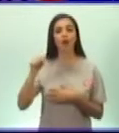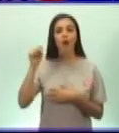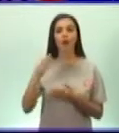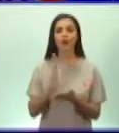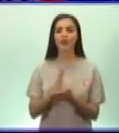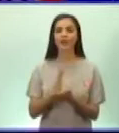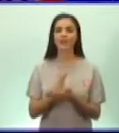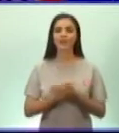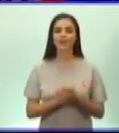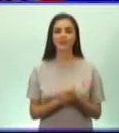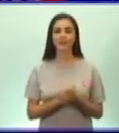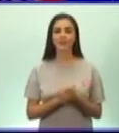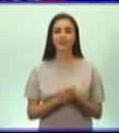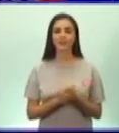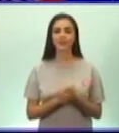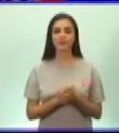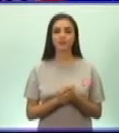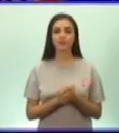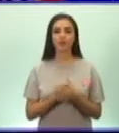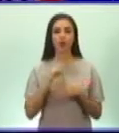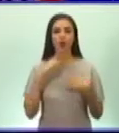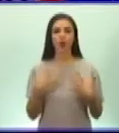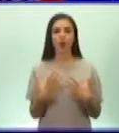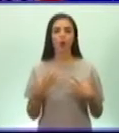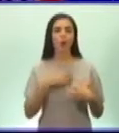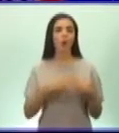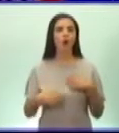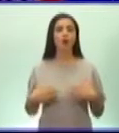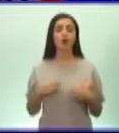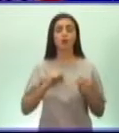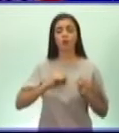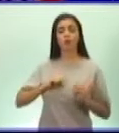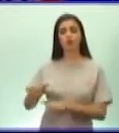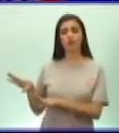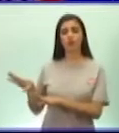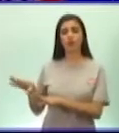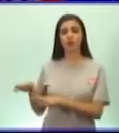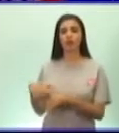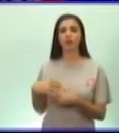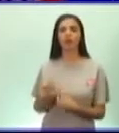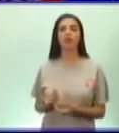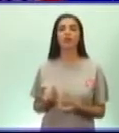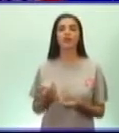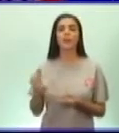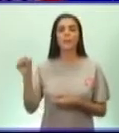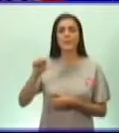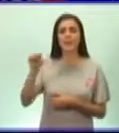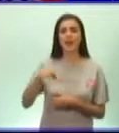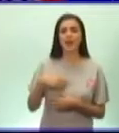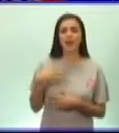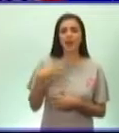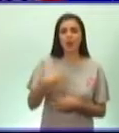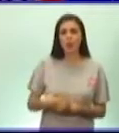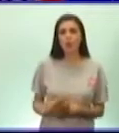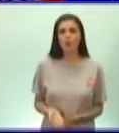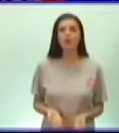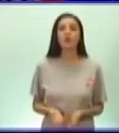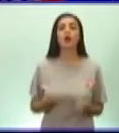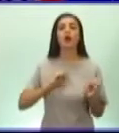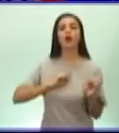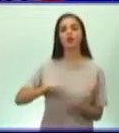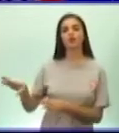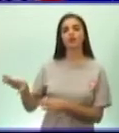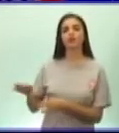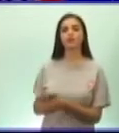encuentro. Cómo nuestro organismo elimina las sustancias que nos afectan, y todo